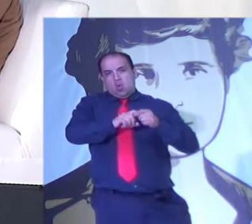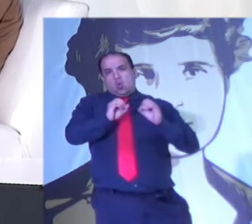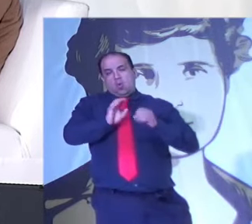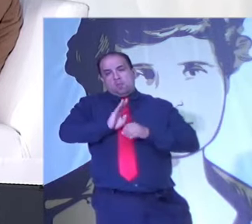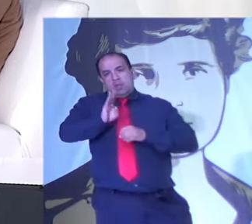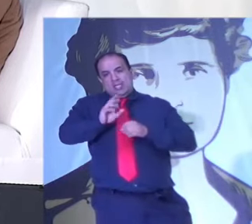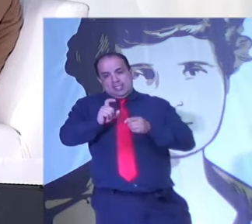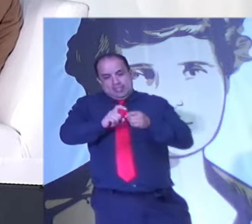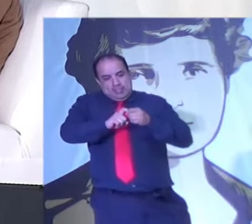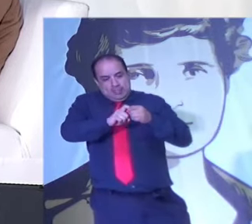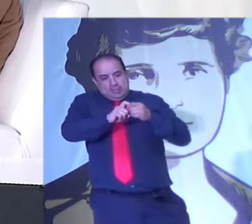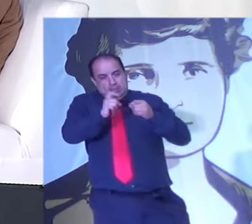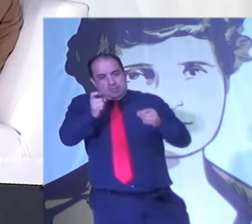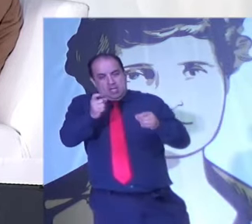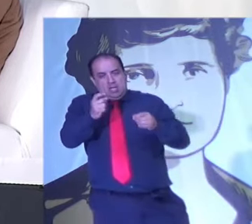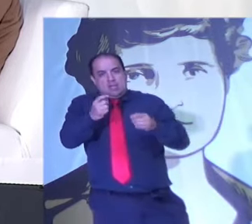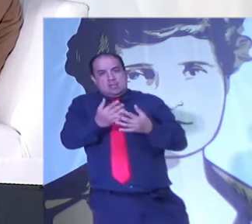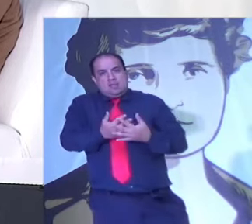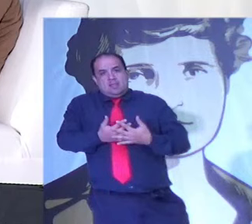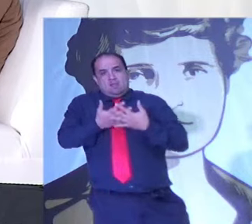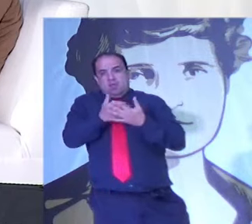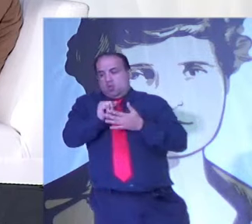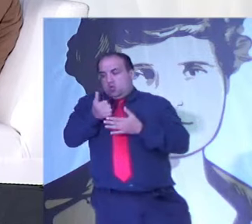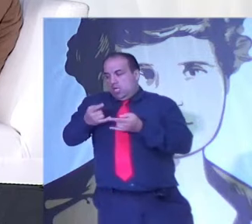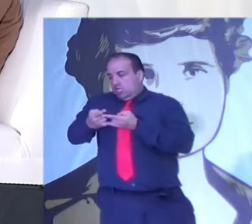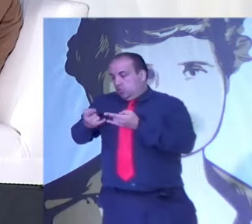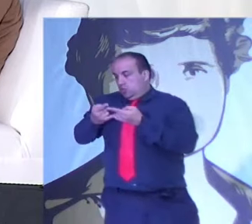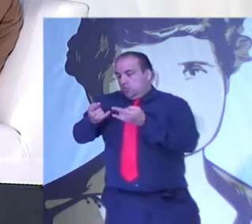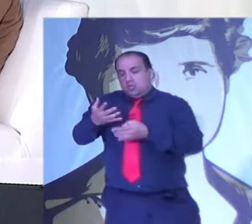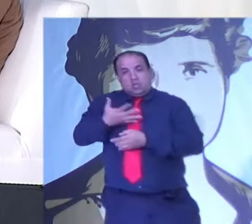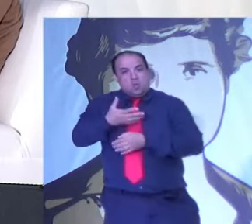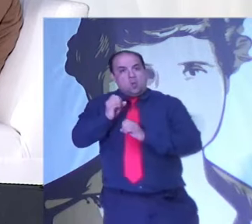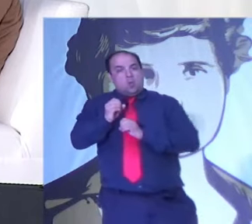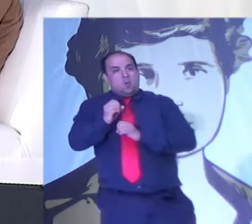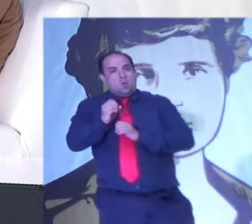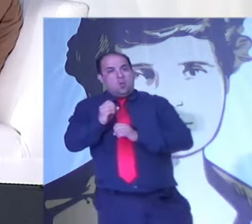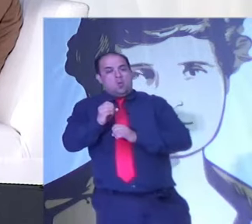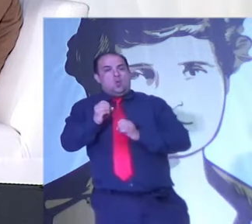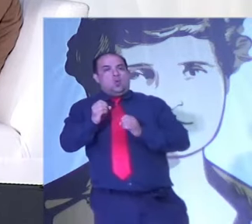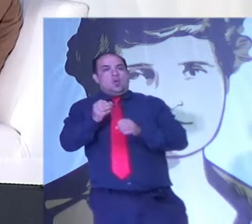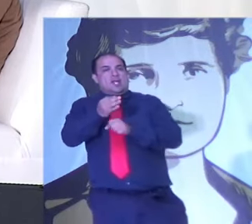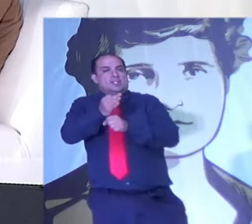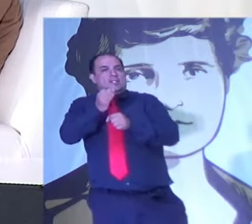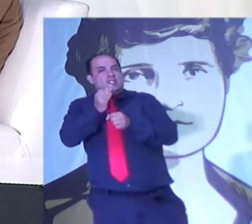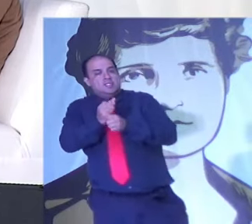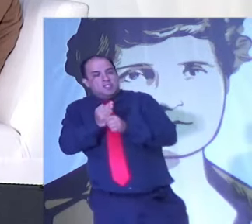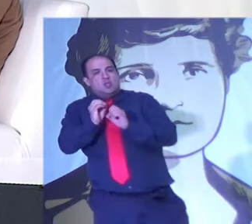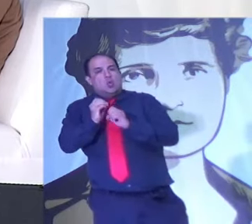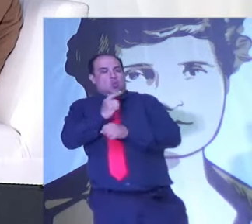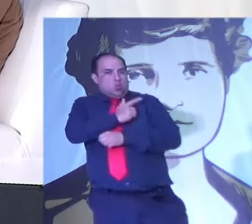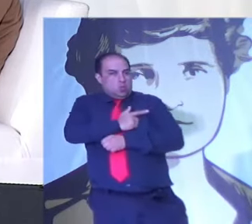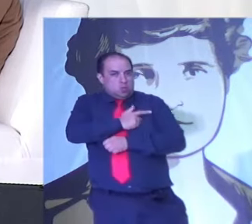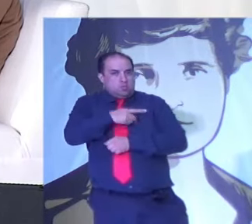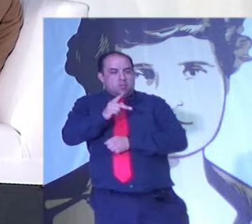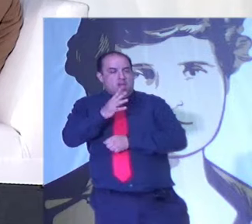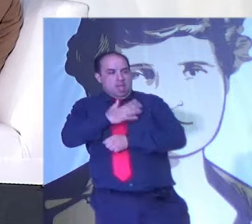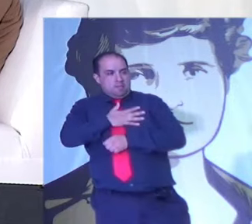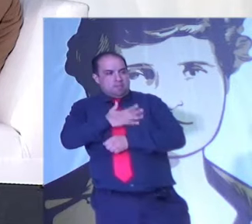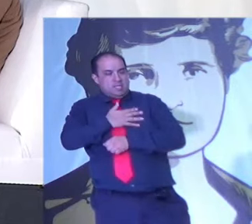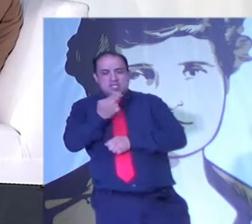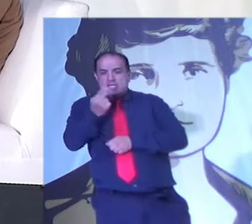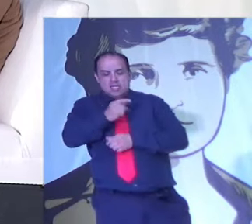digamos, de lo esperanzador de las otras historias, ¿no? O del humor o del gusto, pues, ¿no? Pero era para mí muy